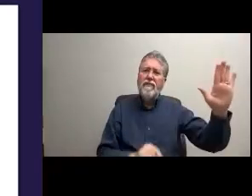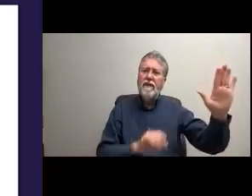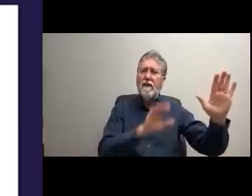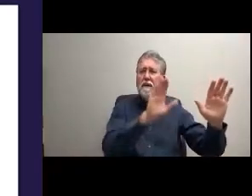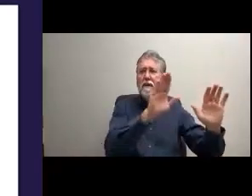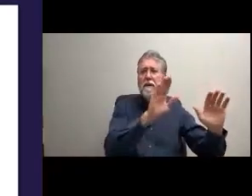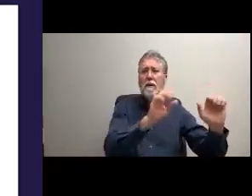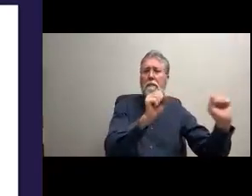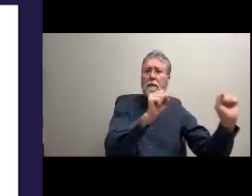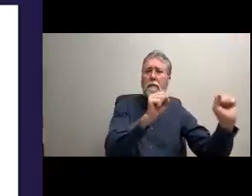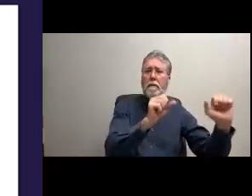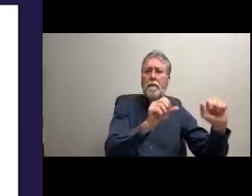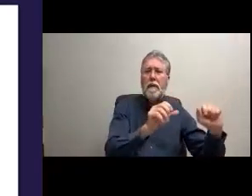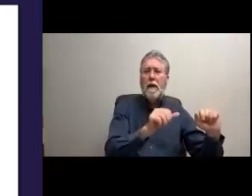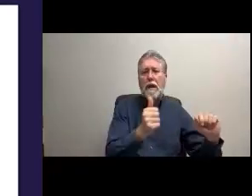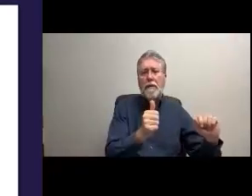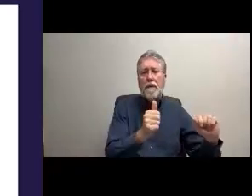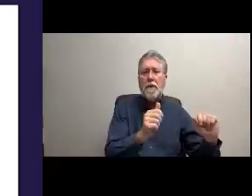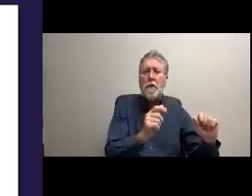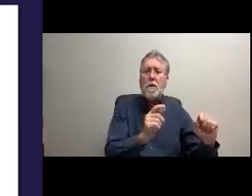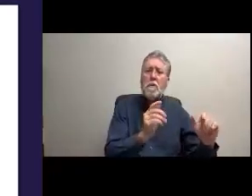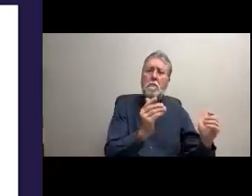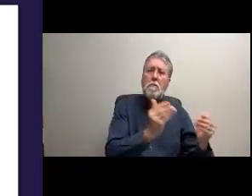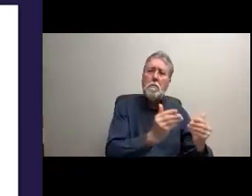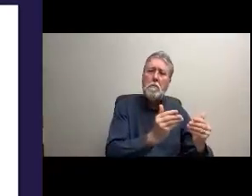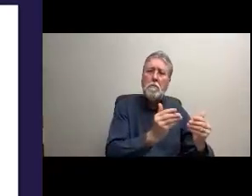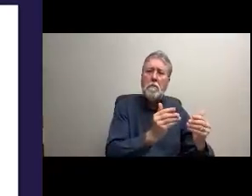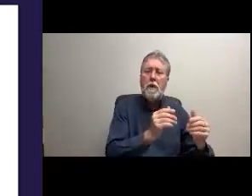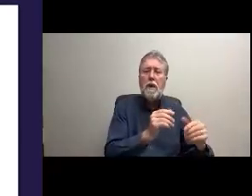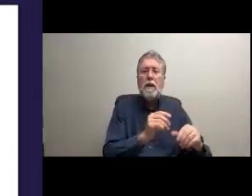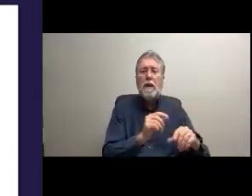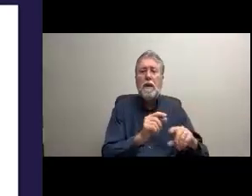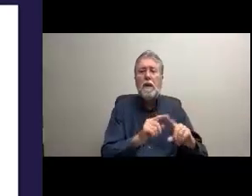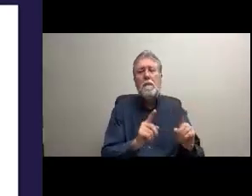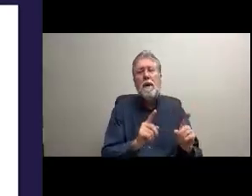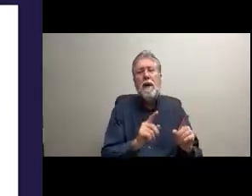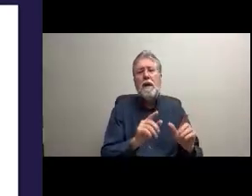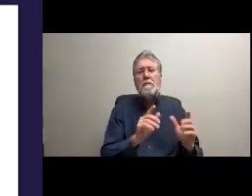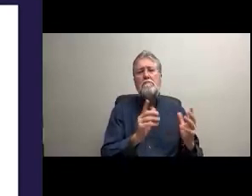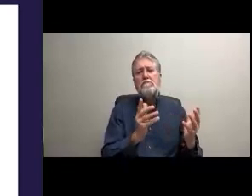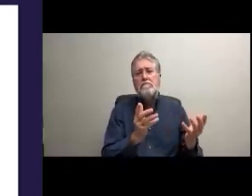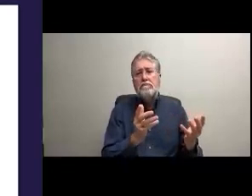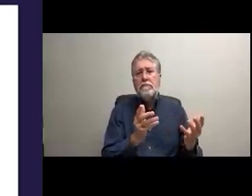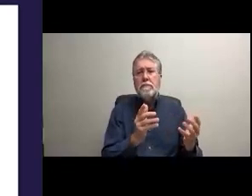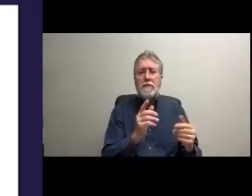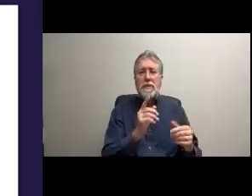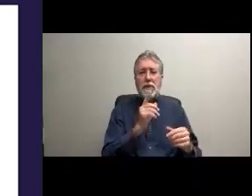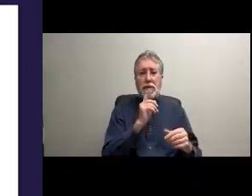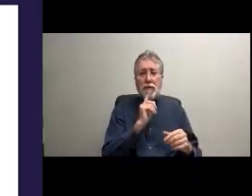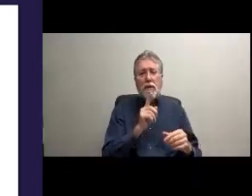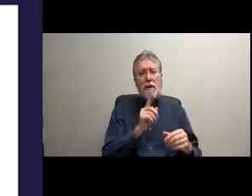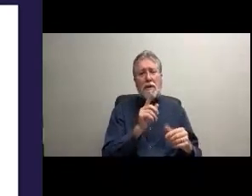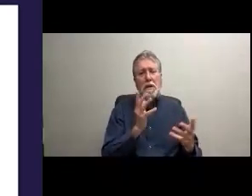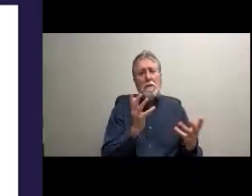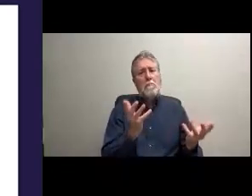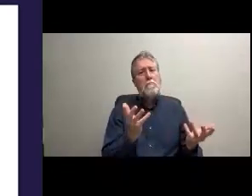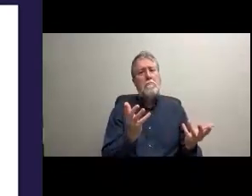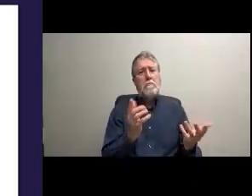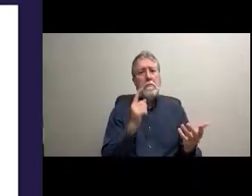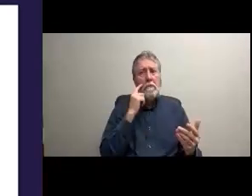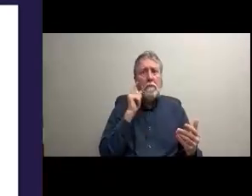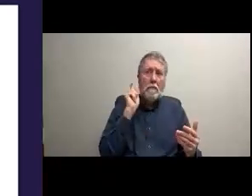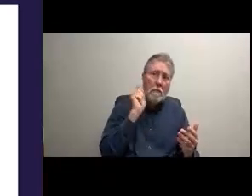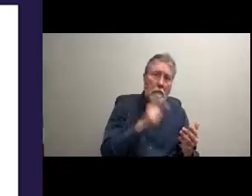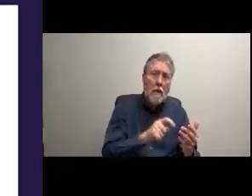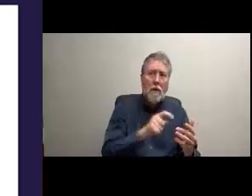brillantes de lo habitual, algunas zonas aparecen más oscuras de lo habitual, pero no hay necesariamente un patrón claro como el que vemos a la